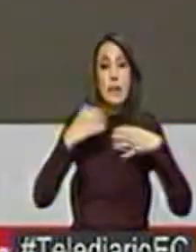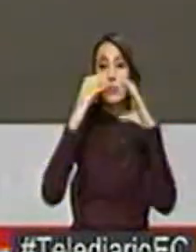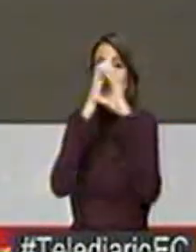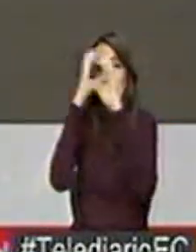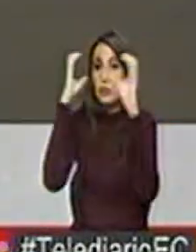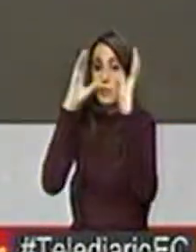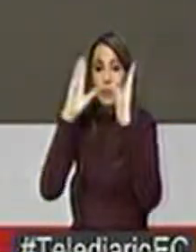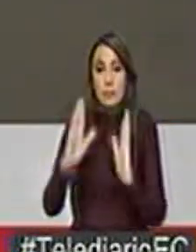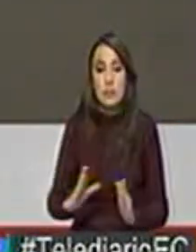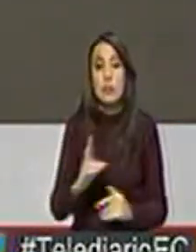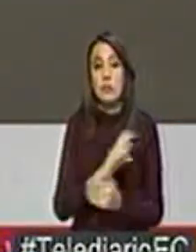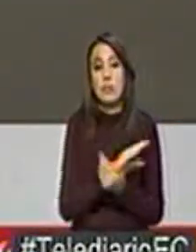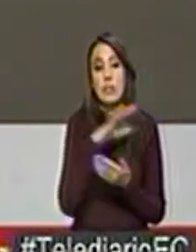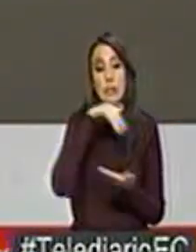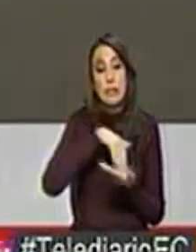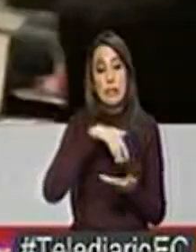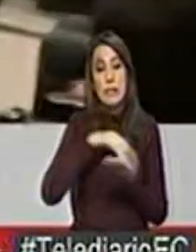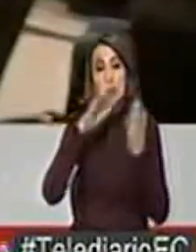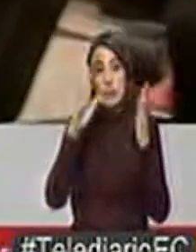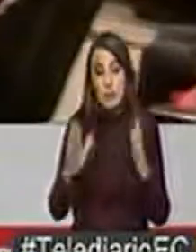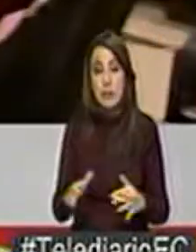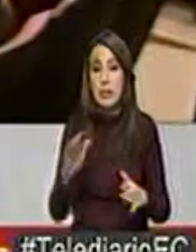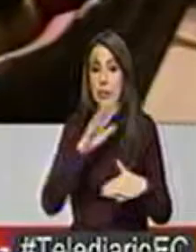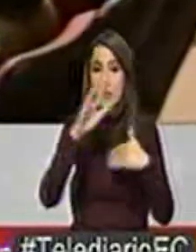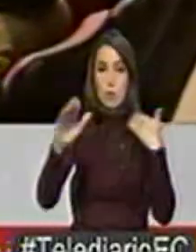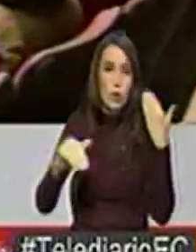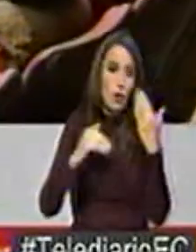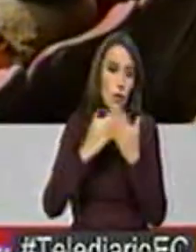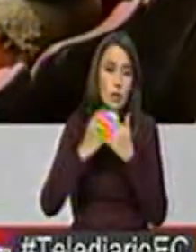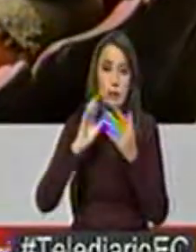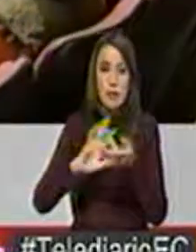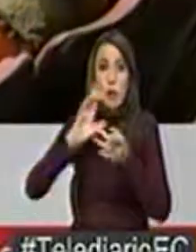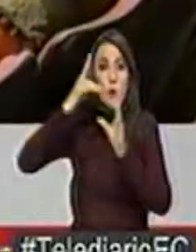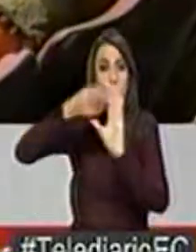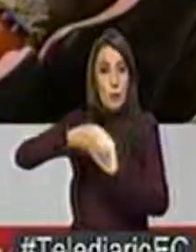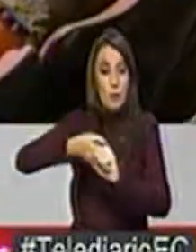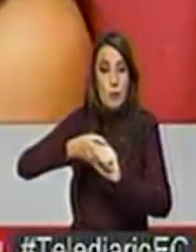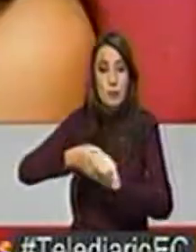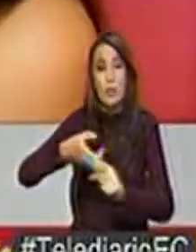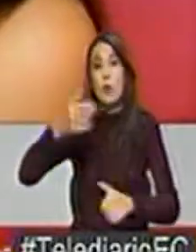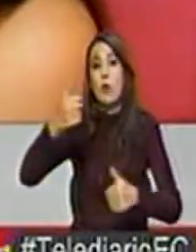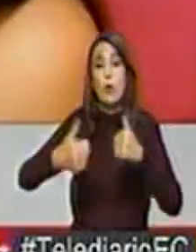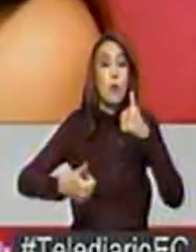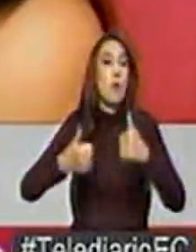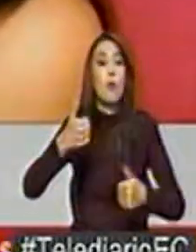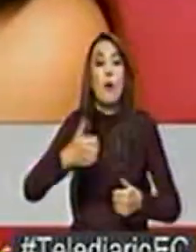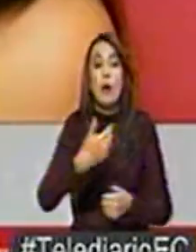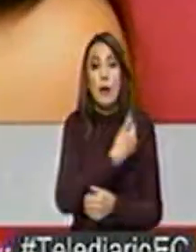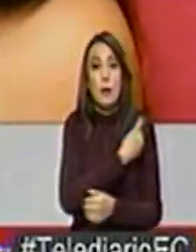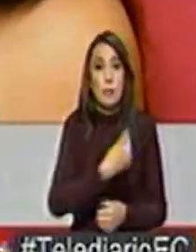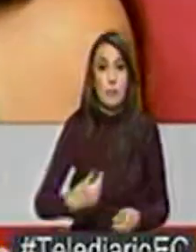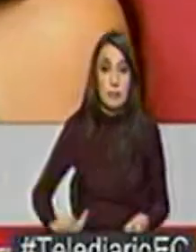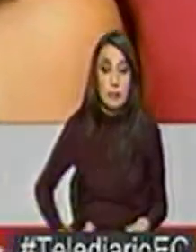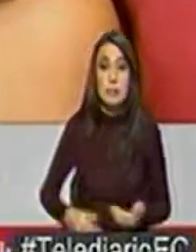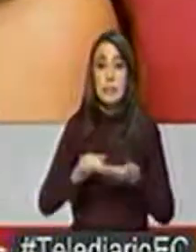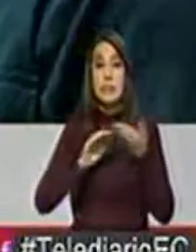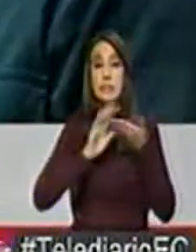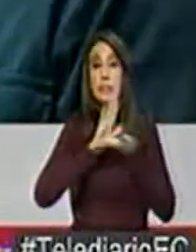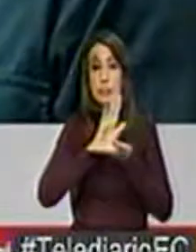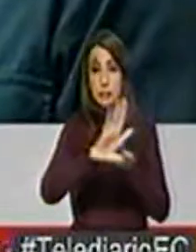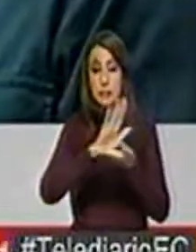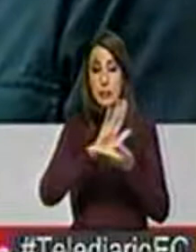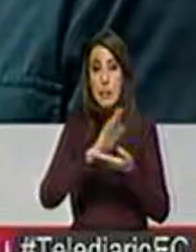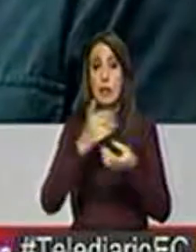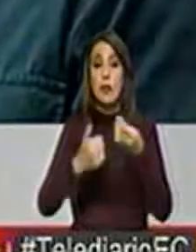autoridades estatales y ciudadanía en general fueron parte de este evento en el que el presidente del consejo directivo del instituto ecuatoriano de seguridad